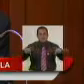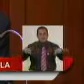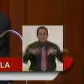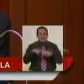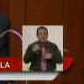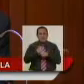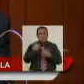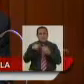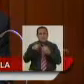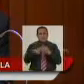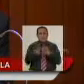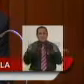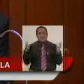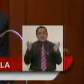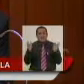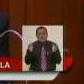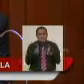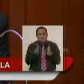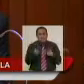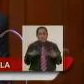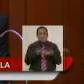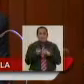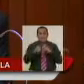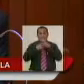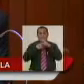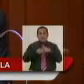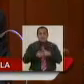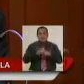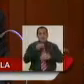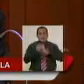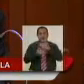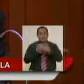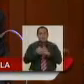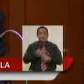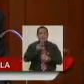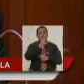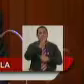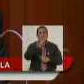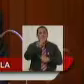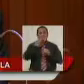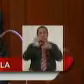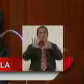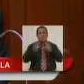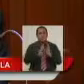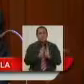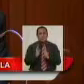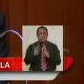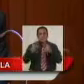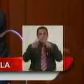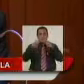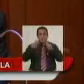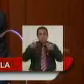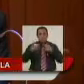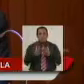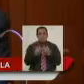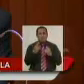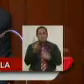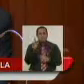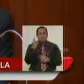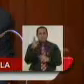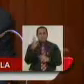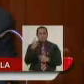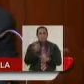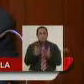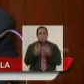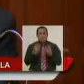artesanales de diferentes tamaños, y promovimos el inicio de 428 procesos de investigación por el delito de minería